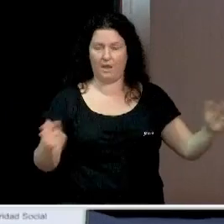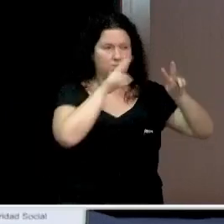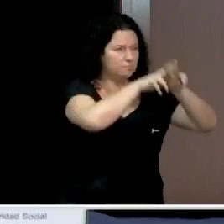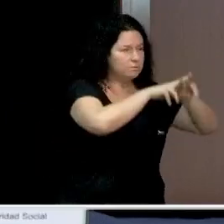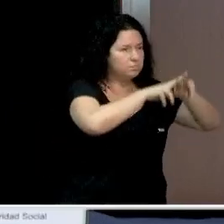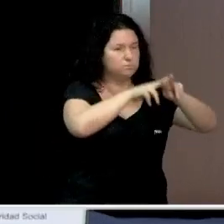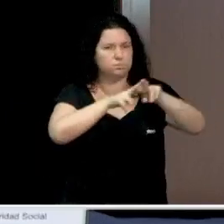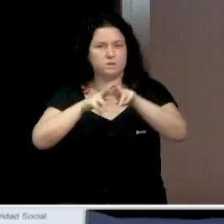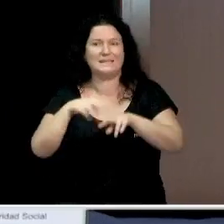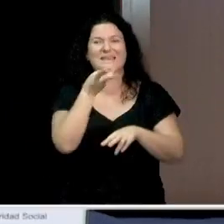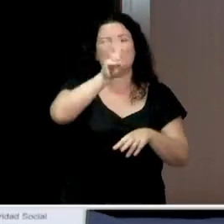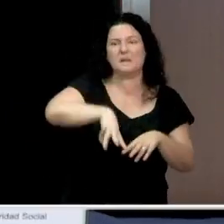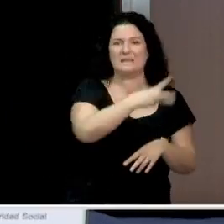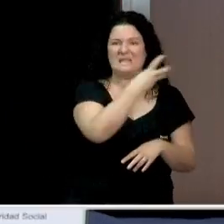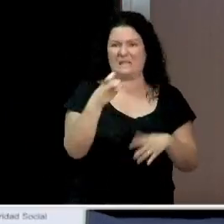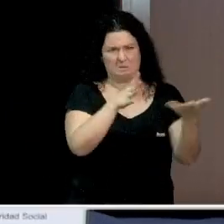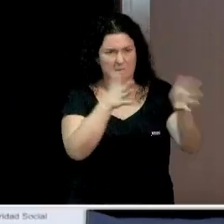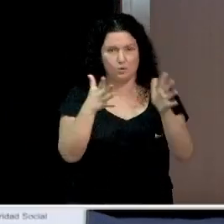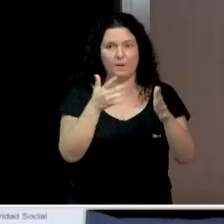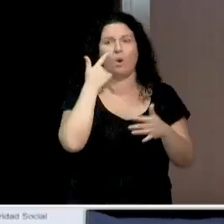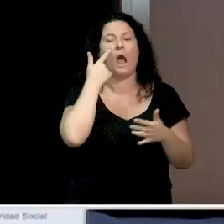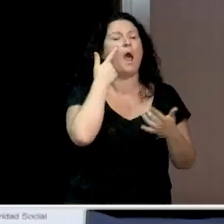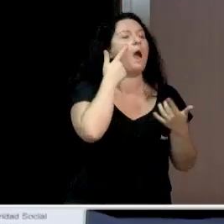de 3.300 actuaciones para comprobar